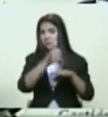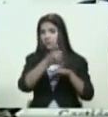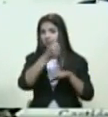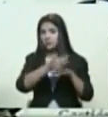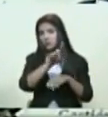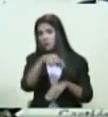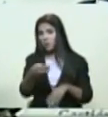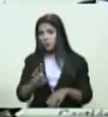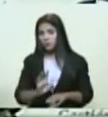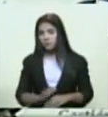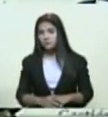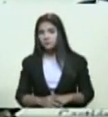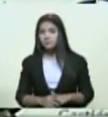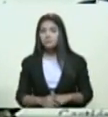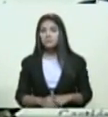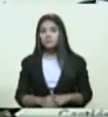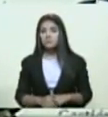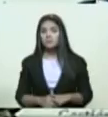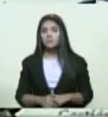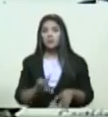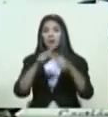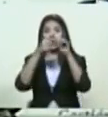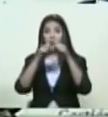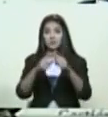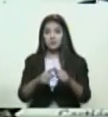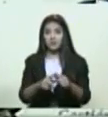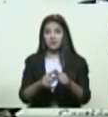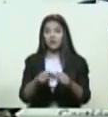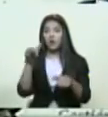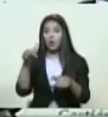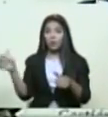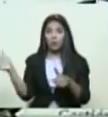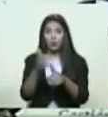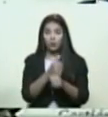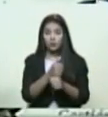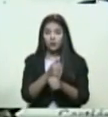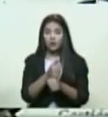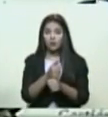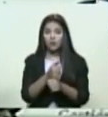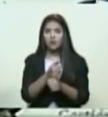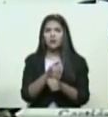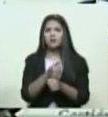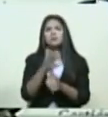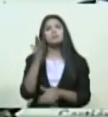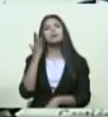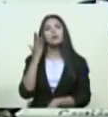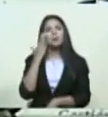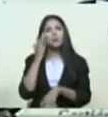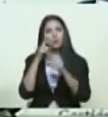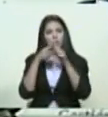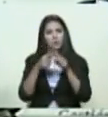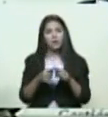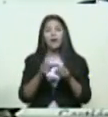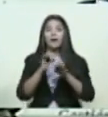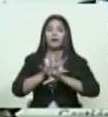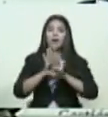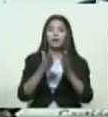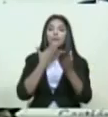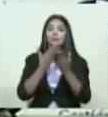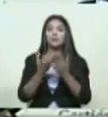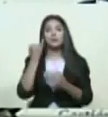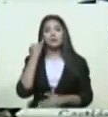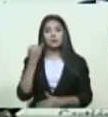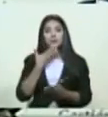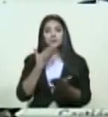imputado. La cifra preliminar que hemos conseguido y que manejamos, por cierto, con aporte